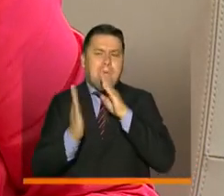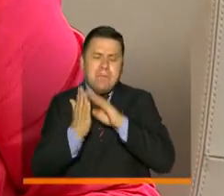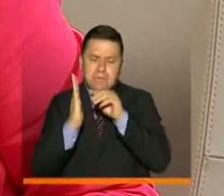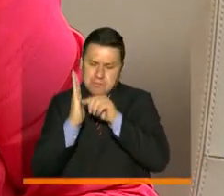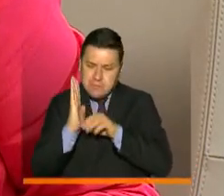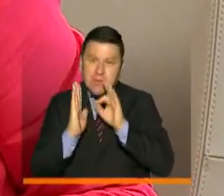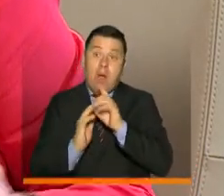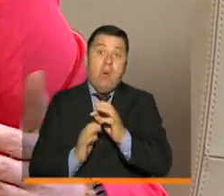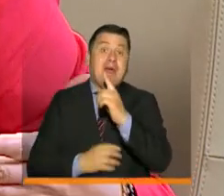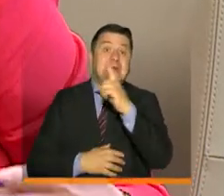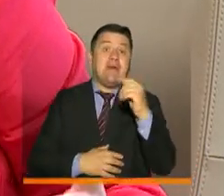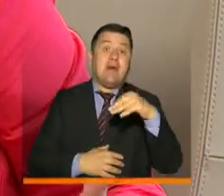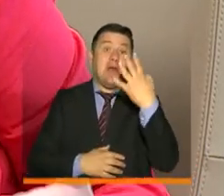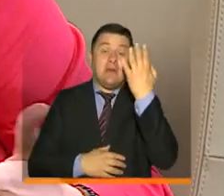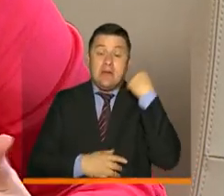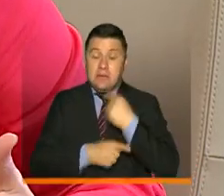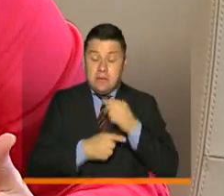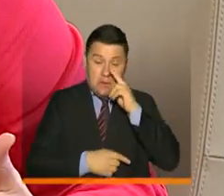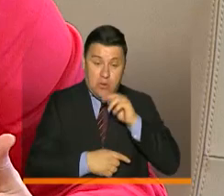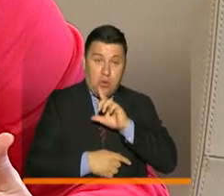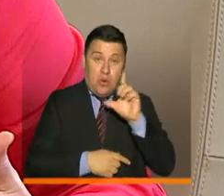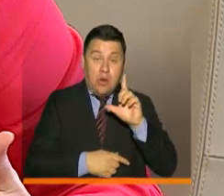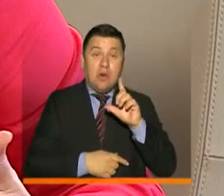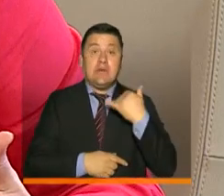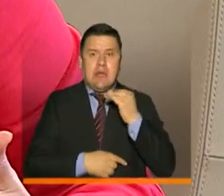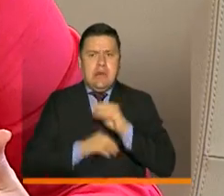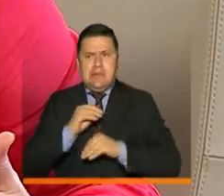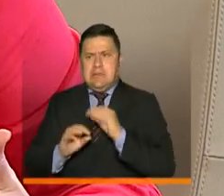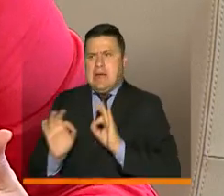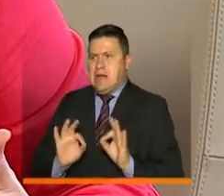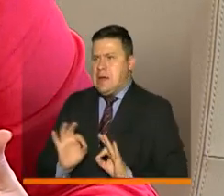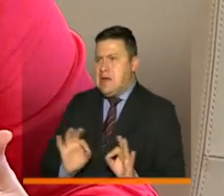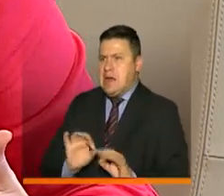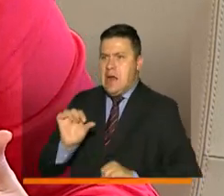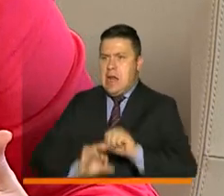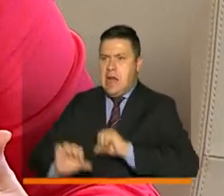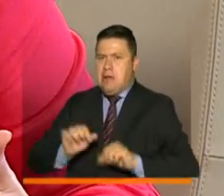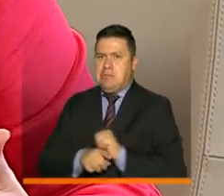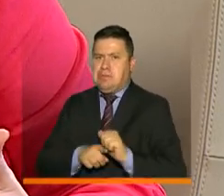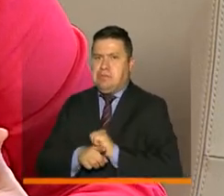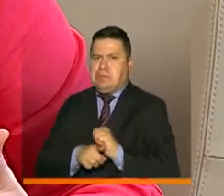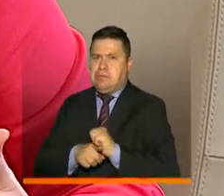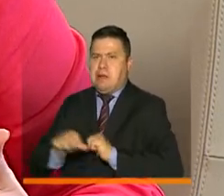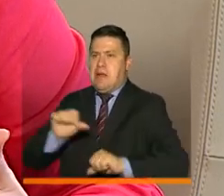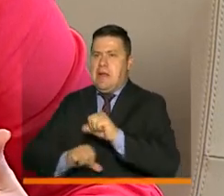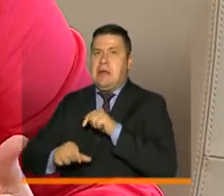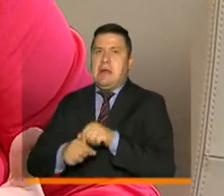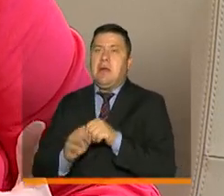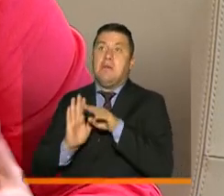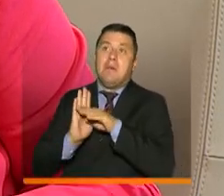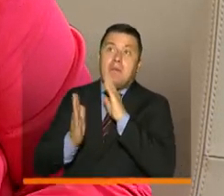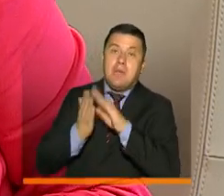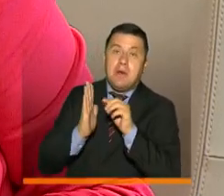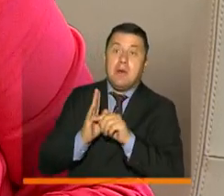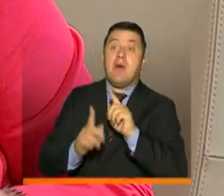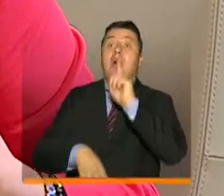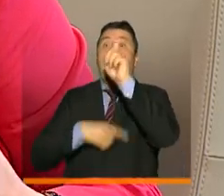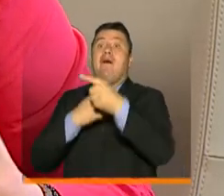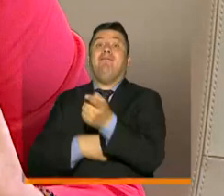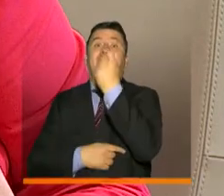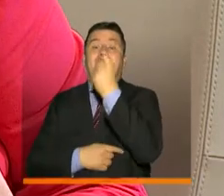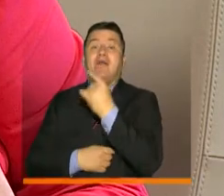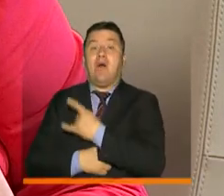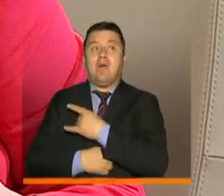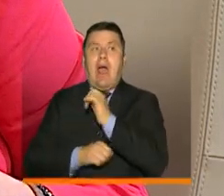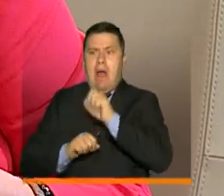hay 114 que en las semanas de junio y julio han venido ya haciendo actividades de laboratorio de práctica. Las restantes inician la semana siguiente. Entonces,